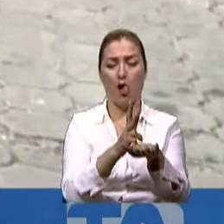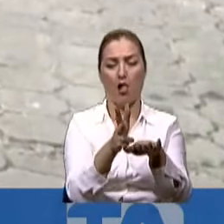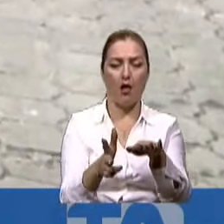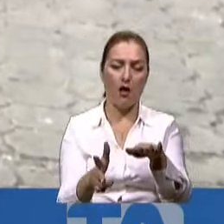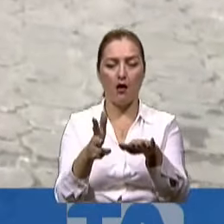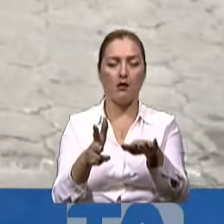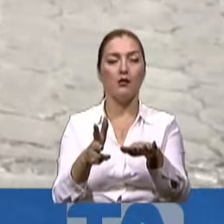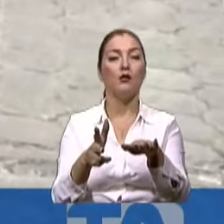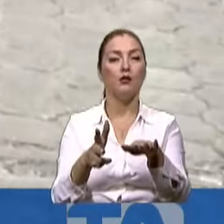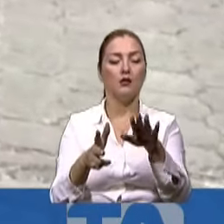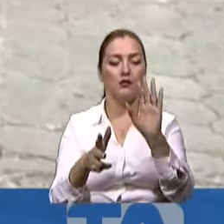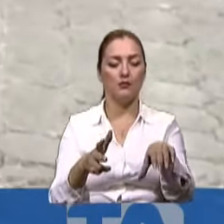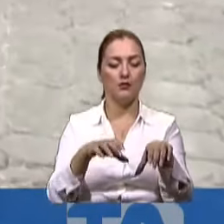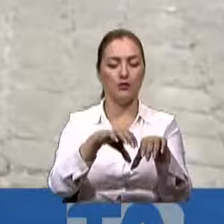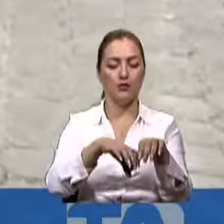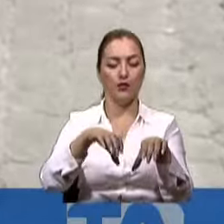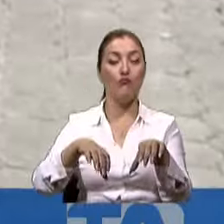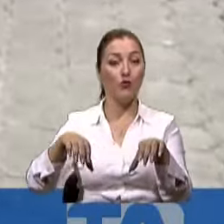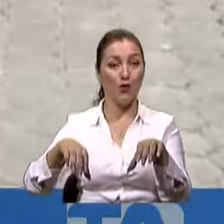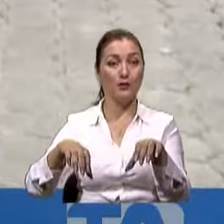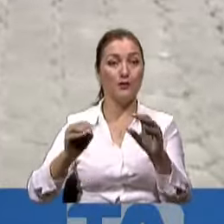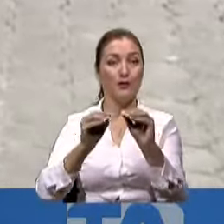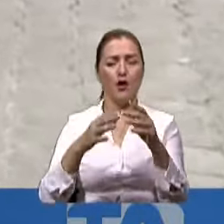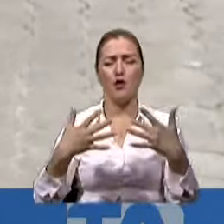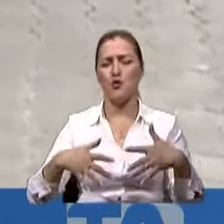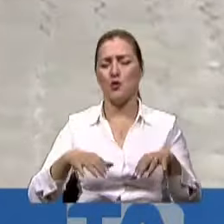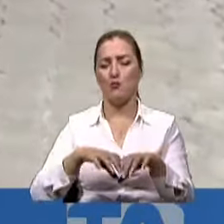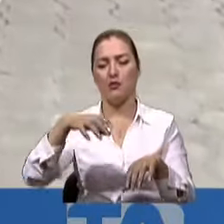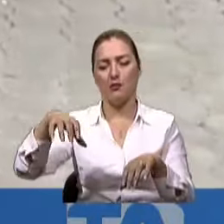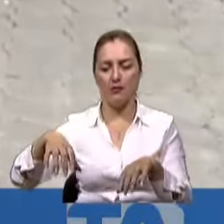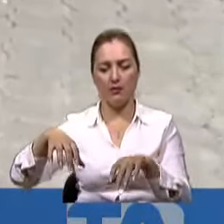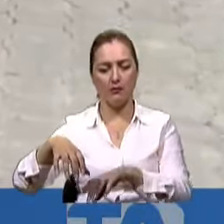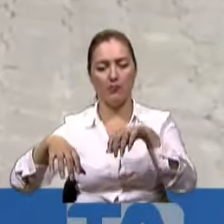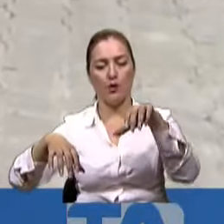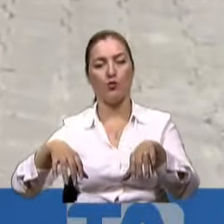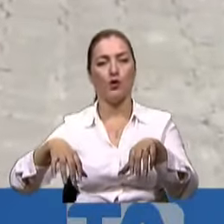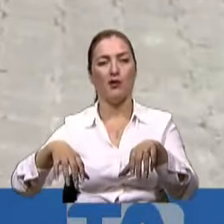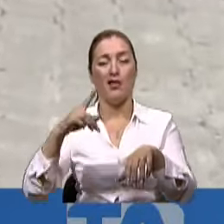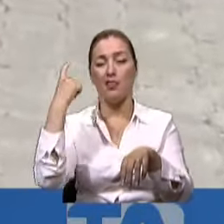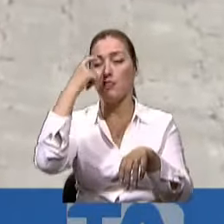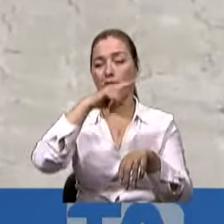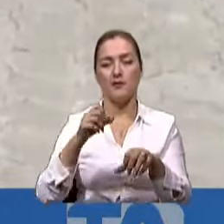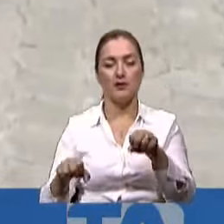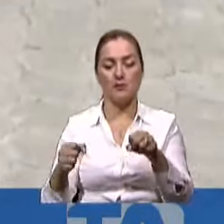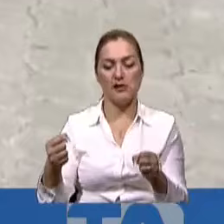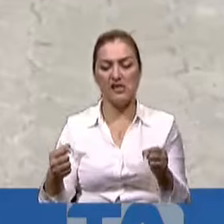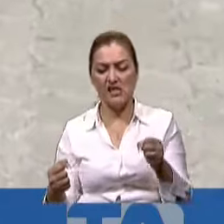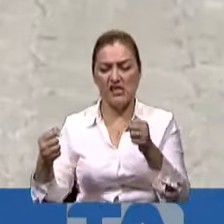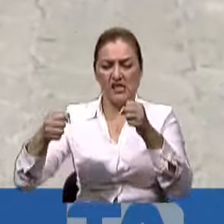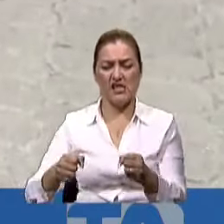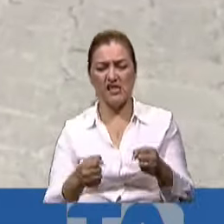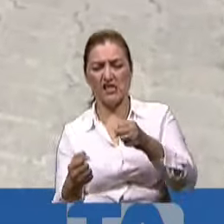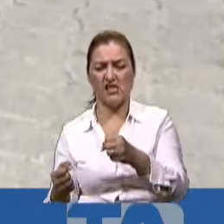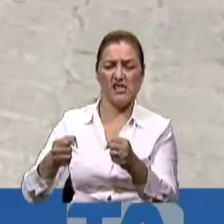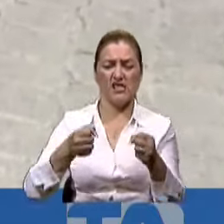esta calle es de adoquín. Sin embargo, muchos de ellos ya se han salido, lo que sin duda complica la movilidad de los vecinos de